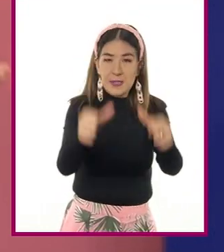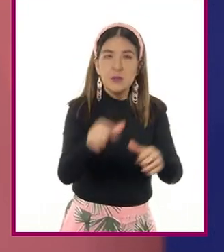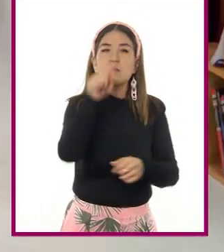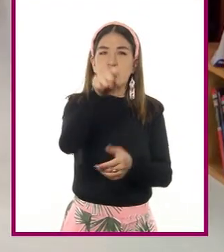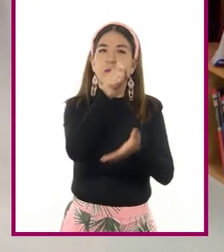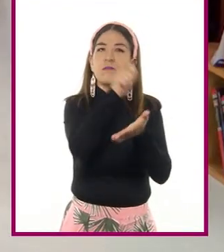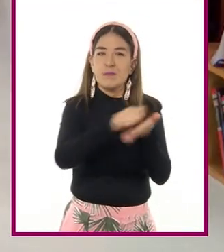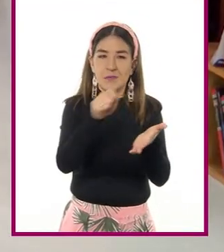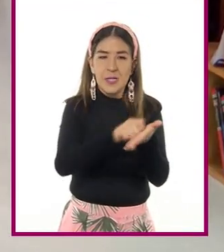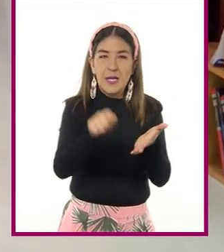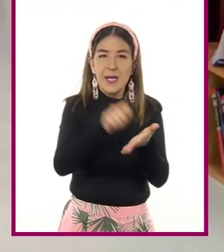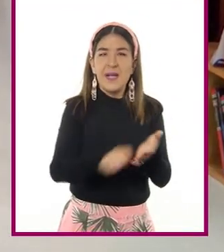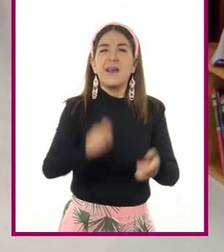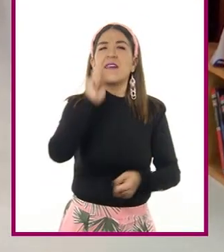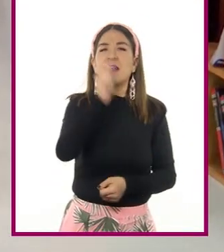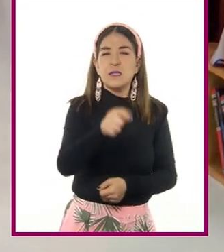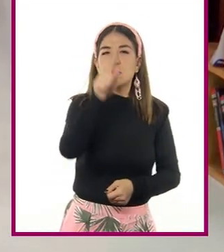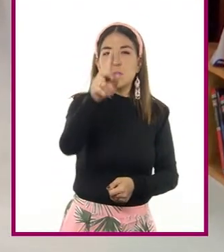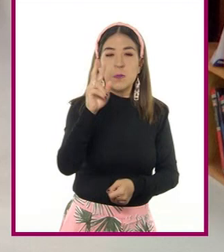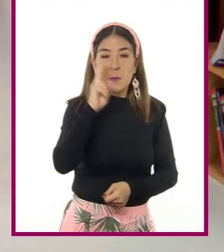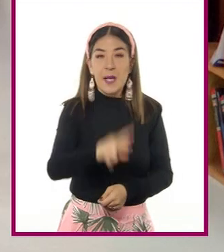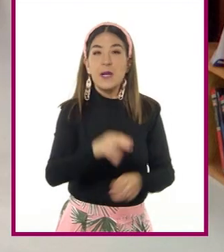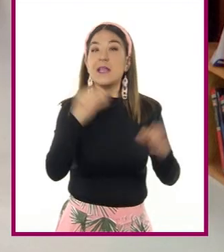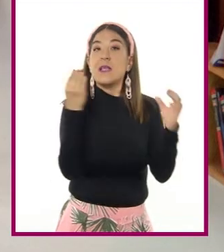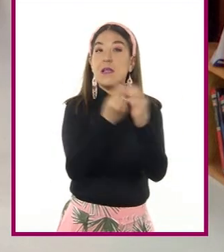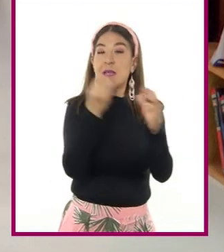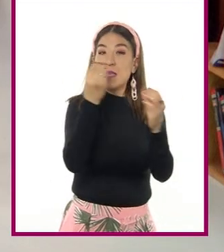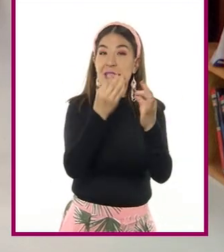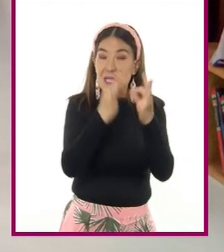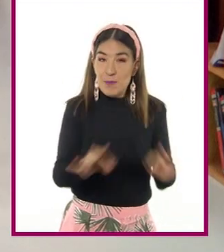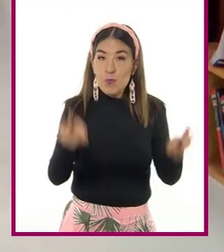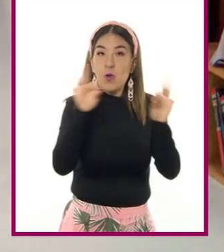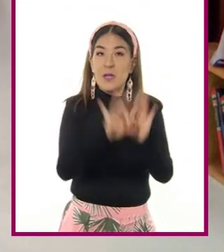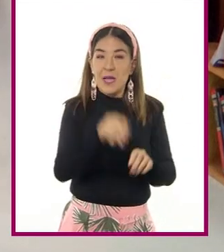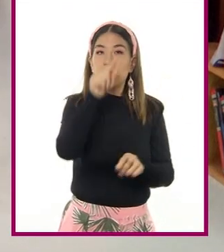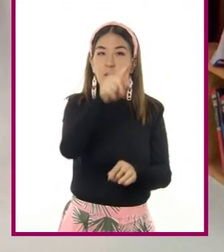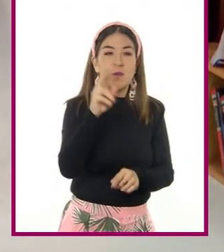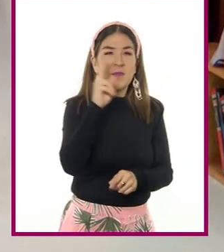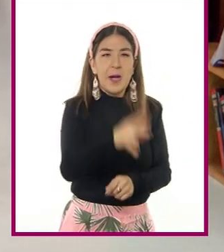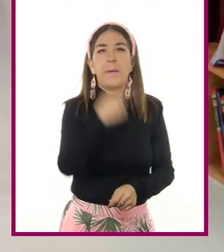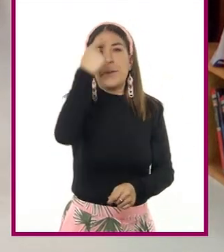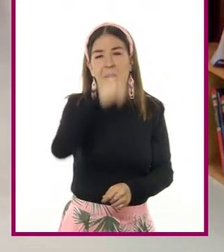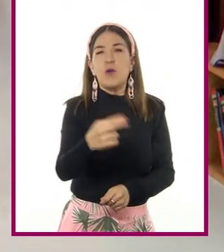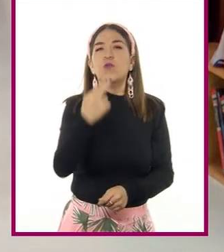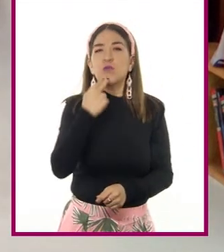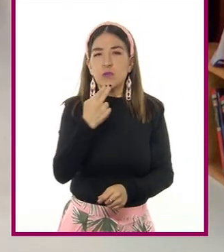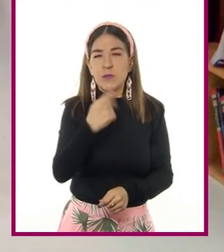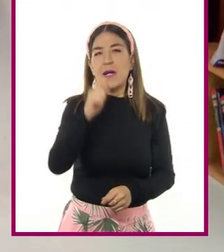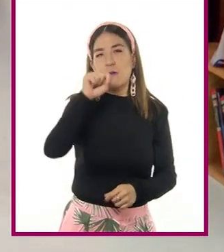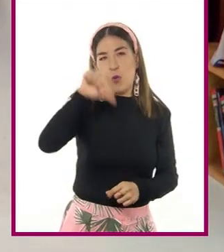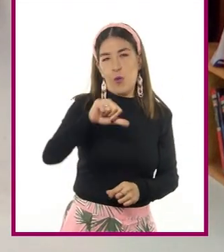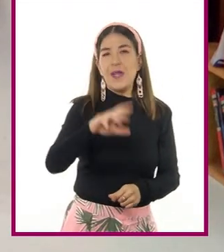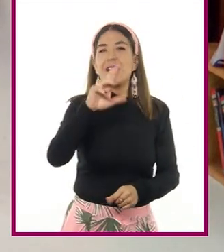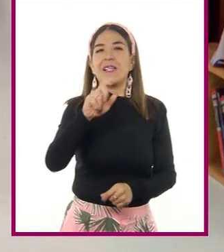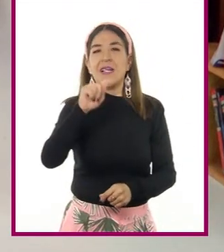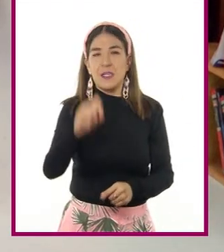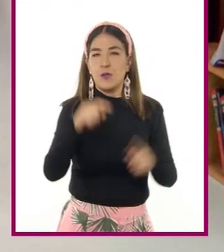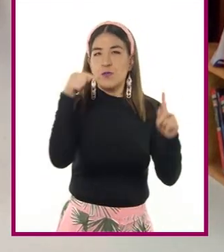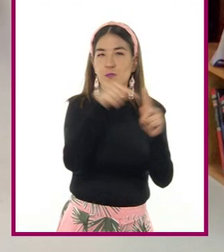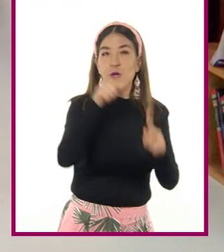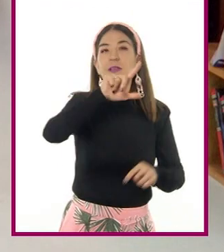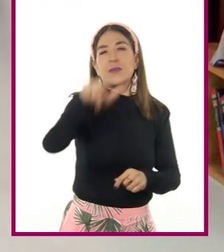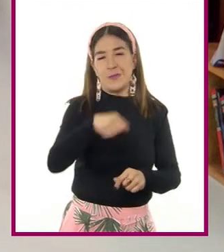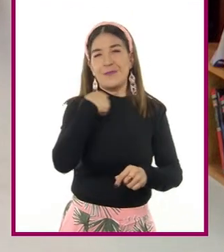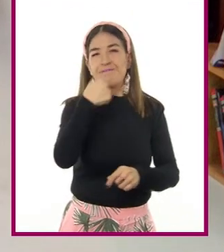tomen notas de lo que consideren clave y que les pueda funcionar o ser útil para el reto, que más adelante